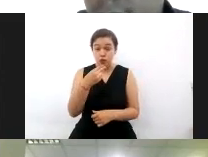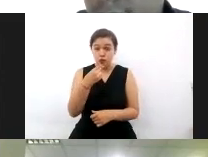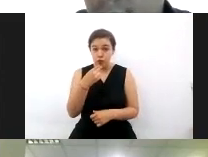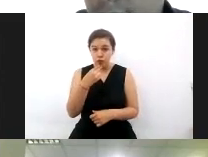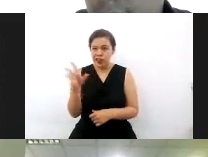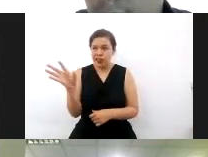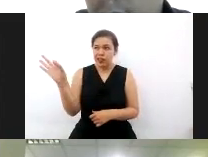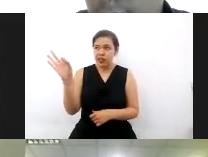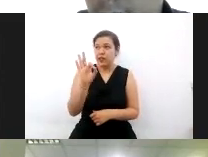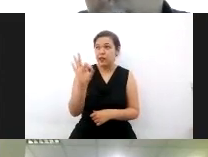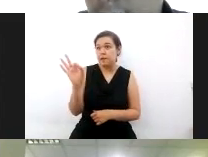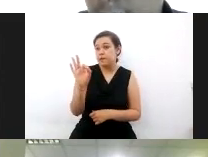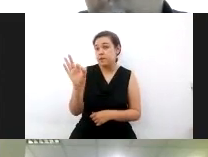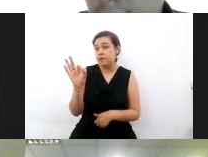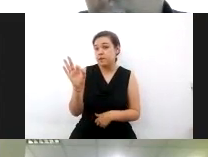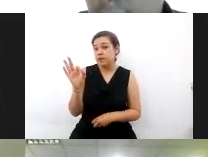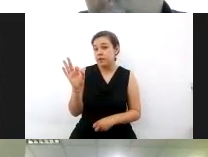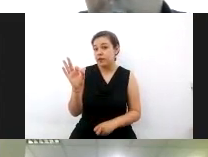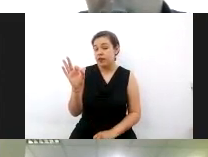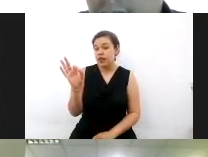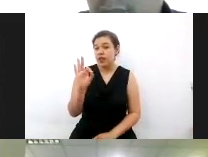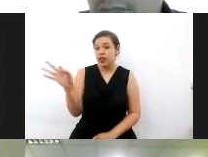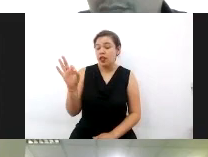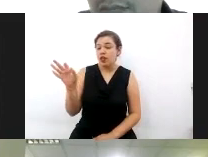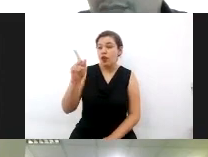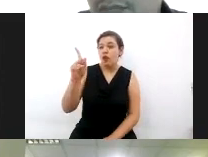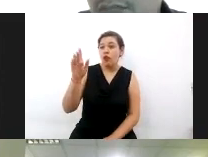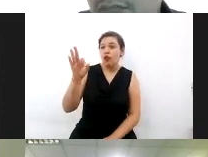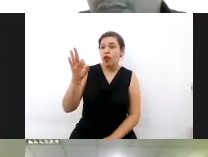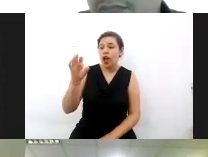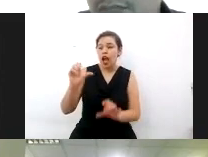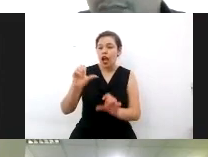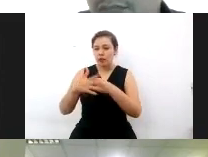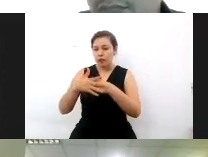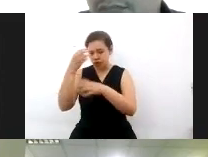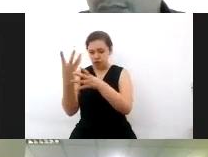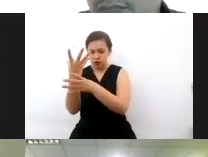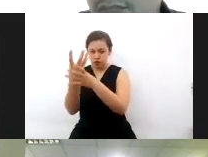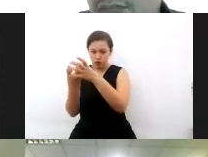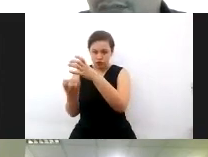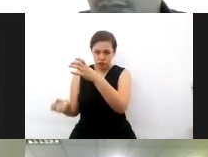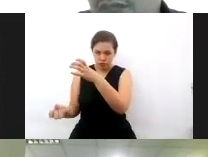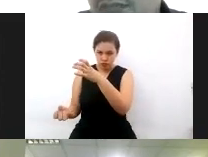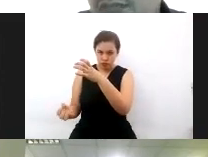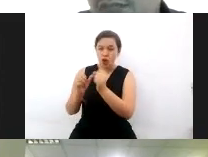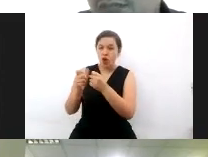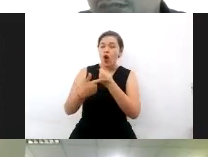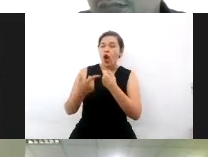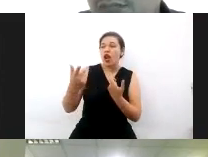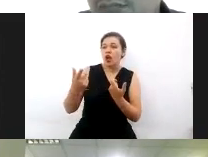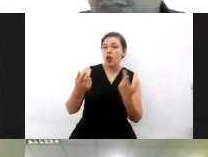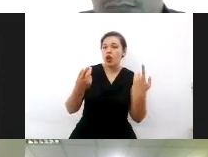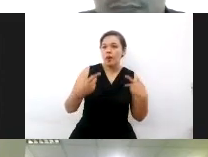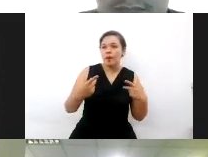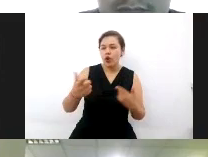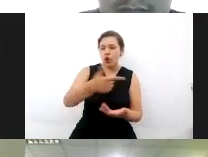mejor se están abasteciendo de un filtro o bien se están abasteciendo con una purificadora de la colonia,